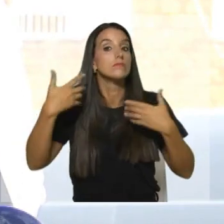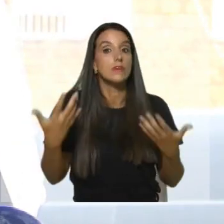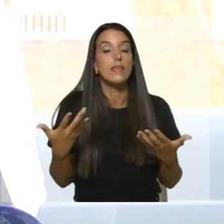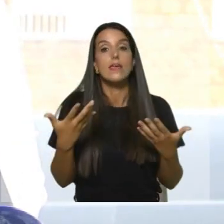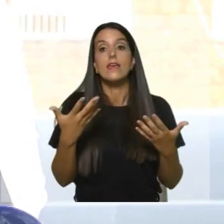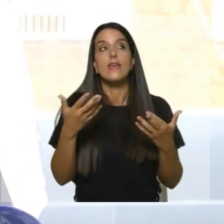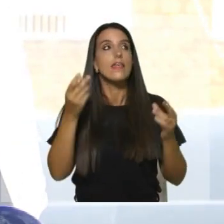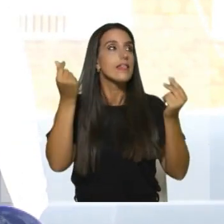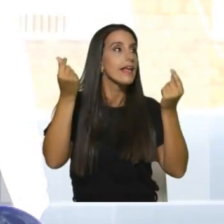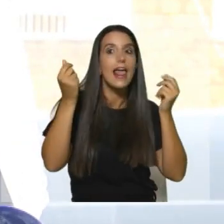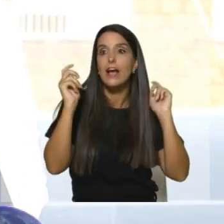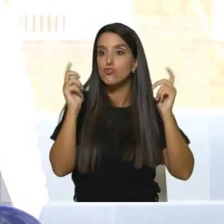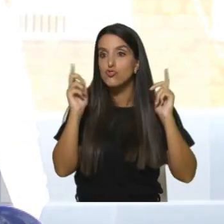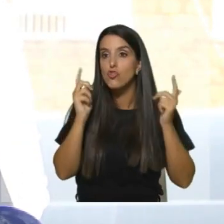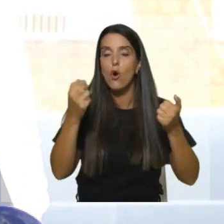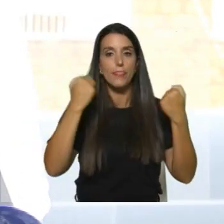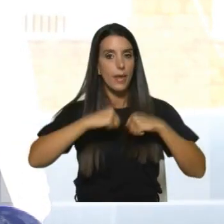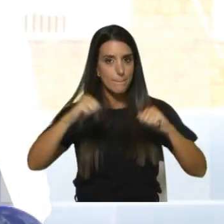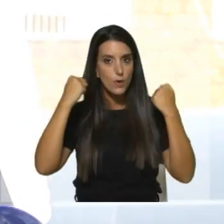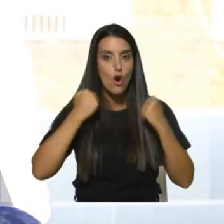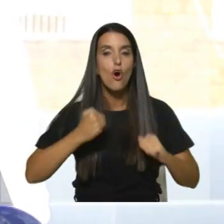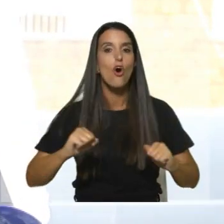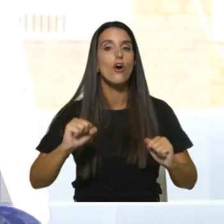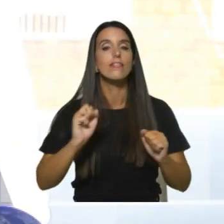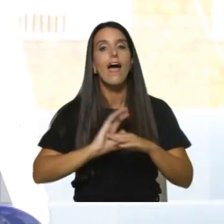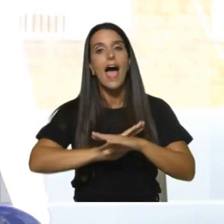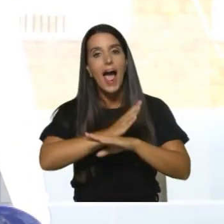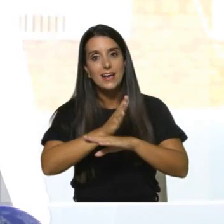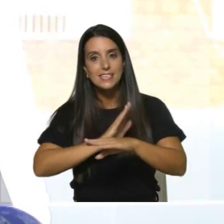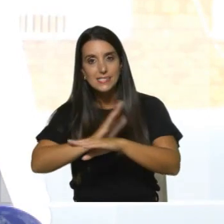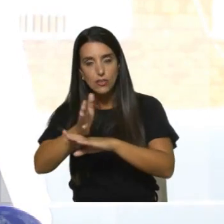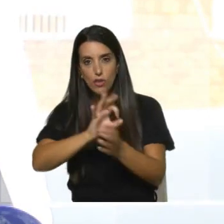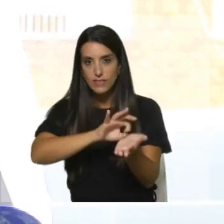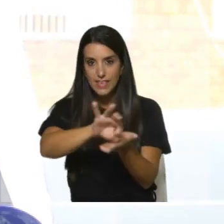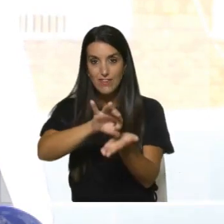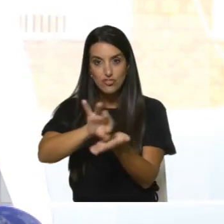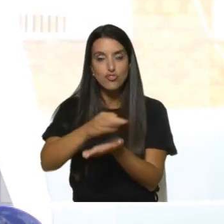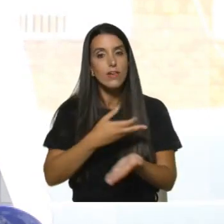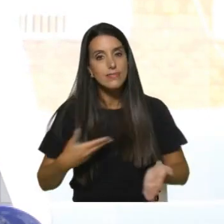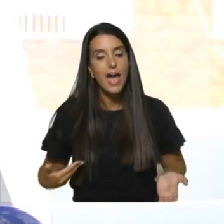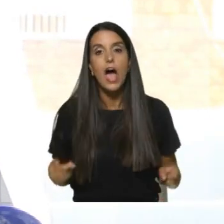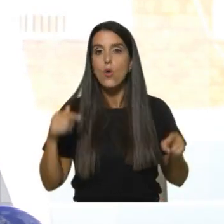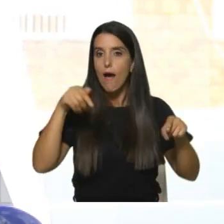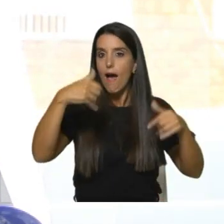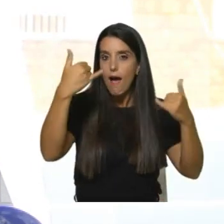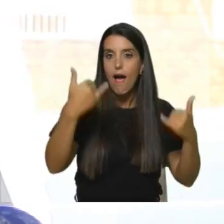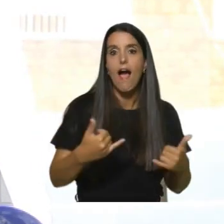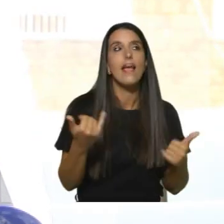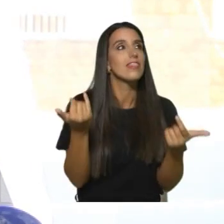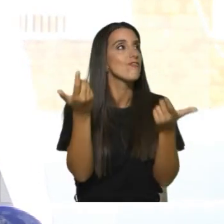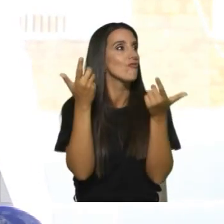la recreación, el deporte, el acceso a los servicios del Estado, el